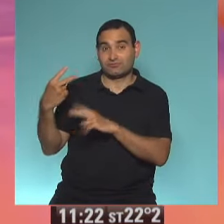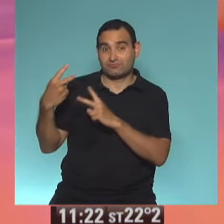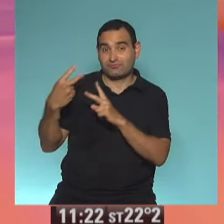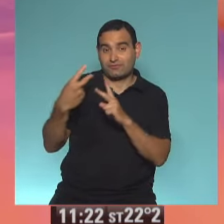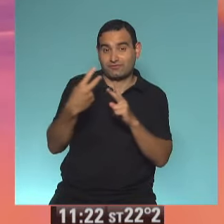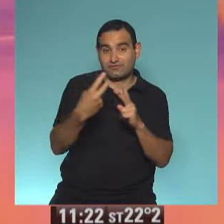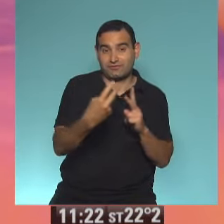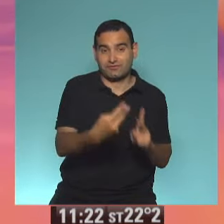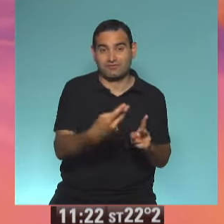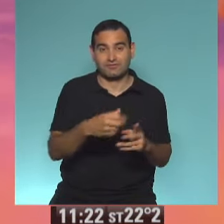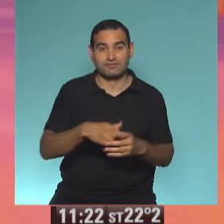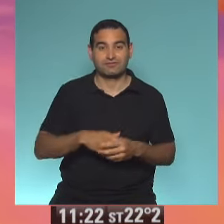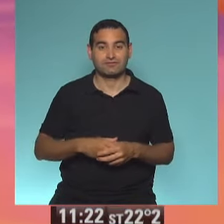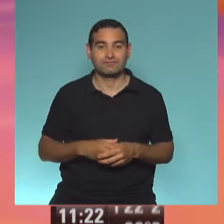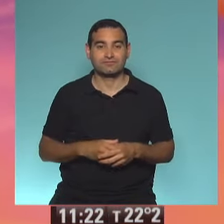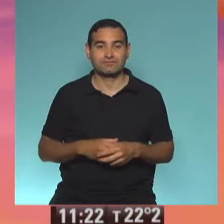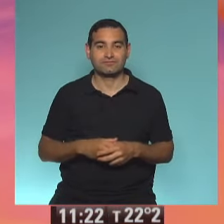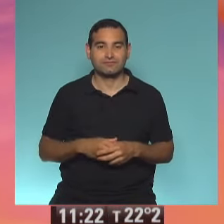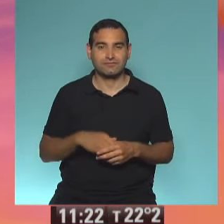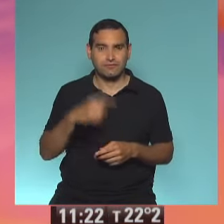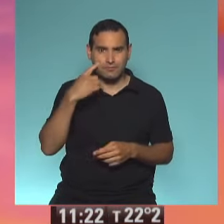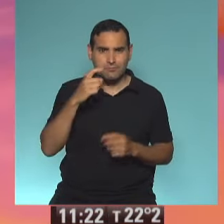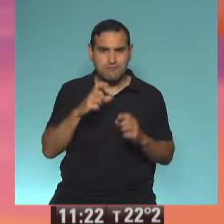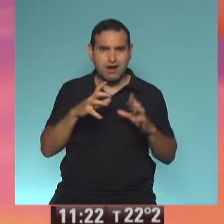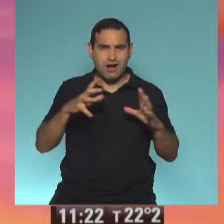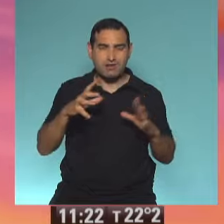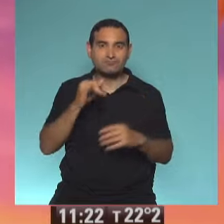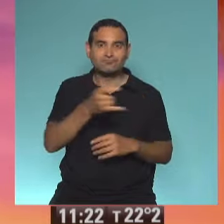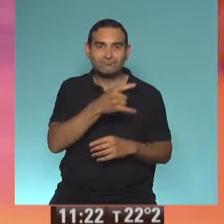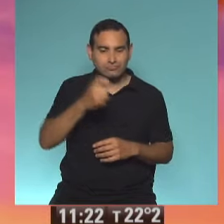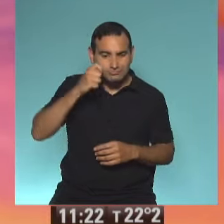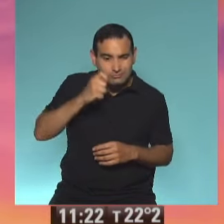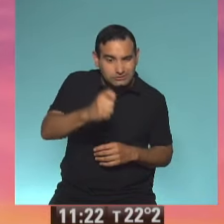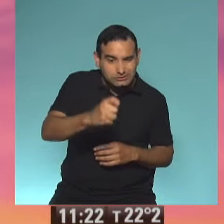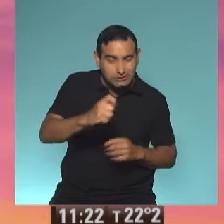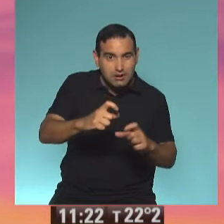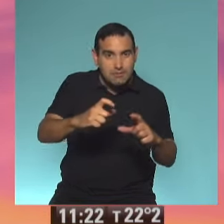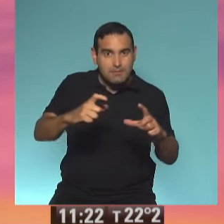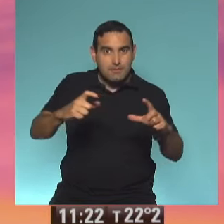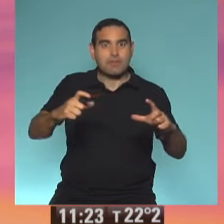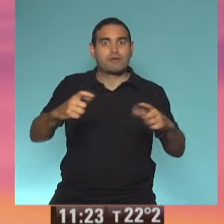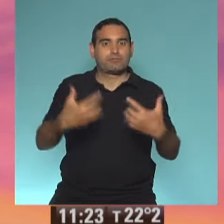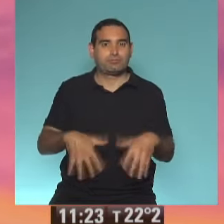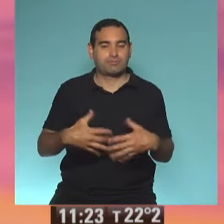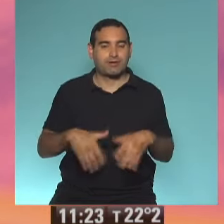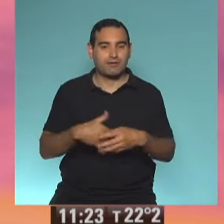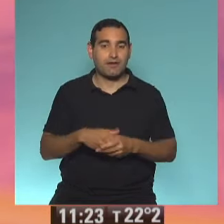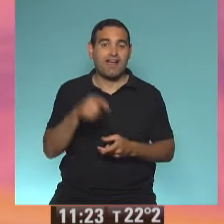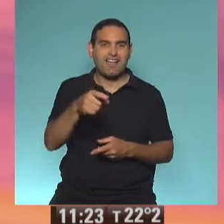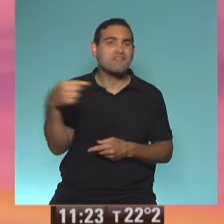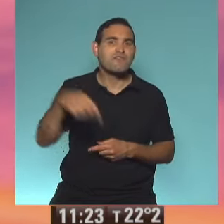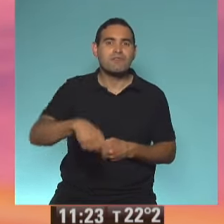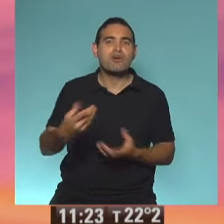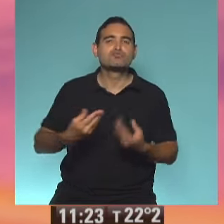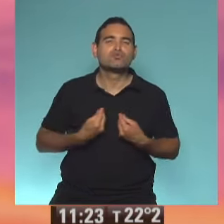de los productores. Ahí lo vemos más grande. Claro, vino de la casa del Tano directo para ayudarnos